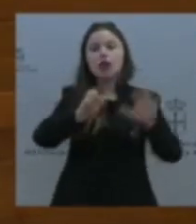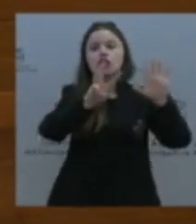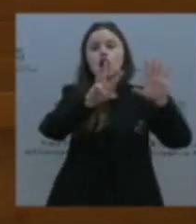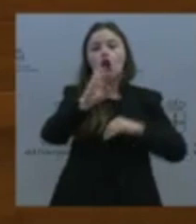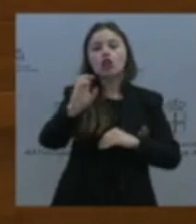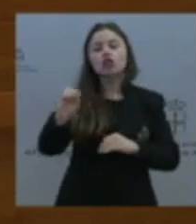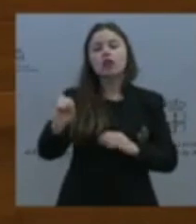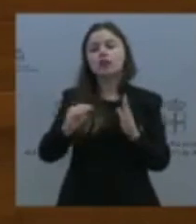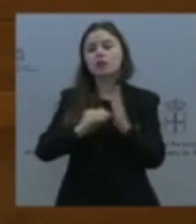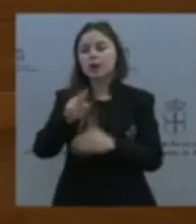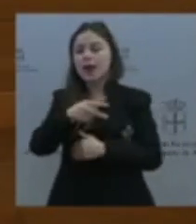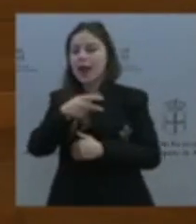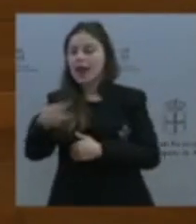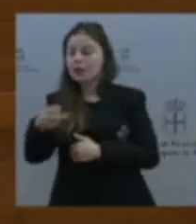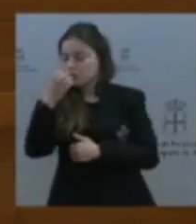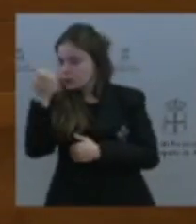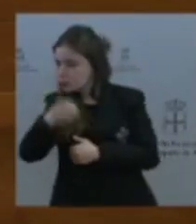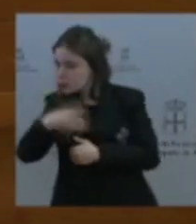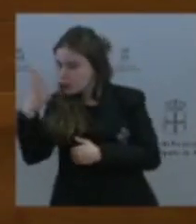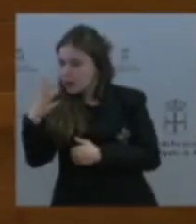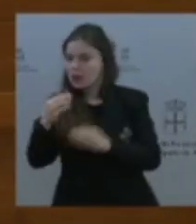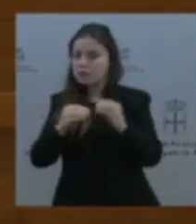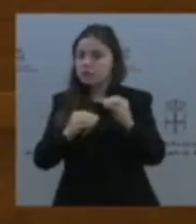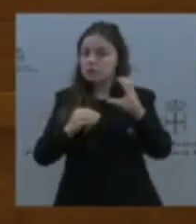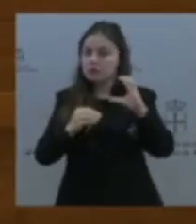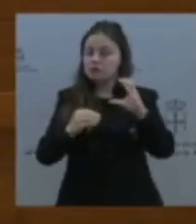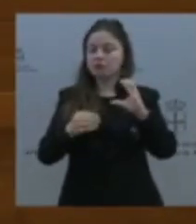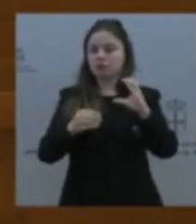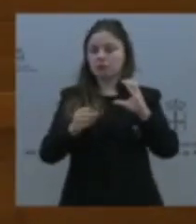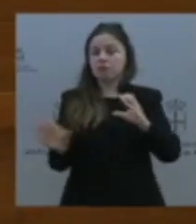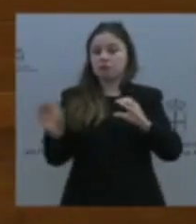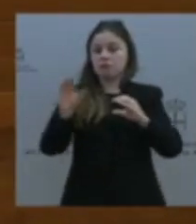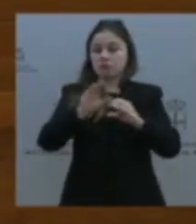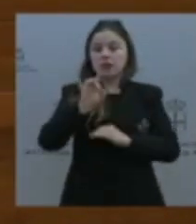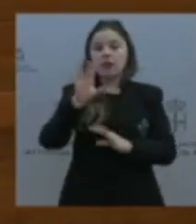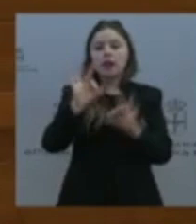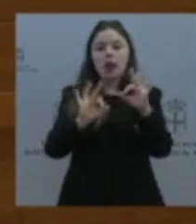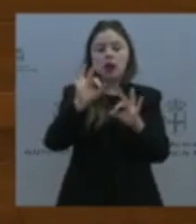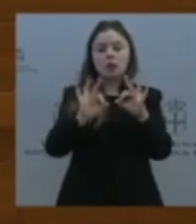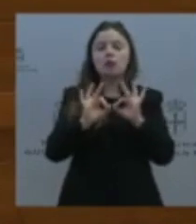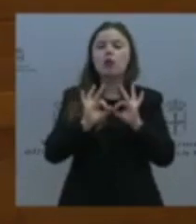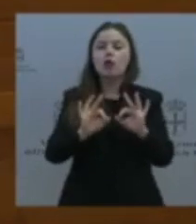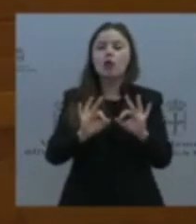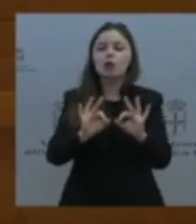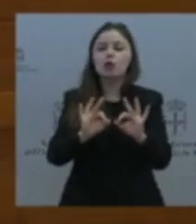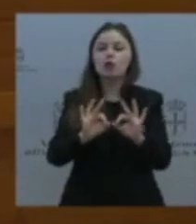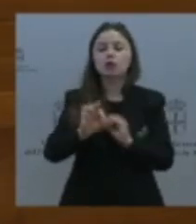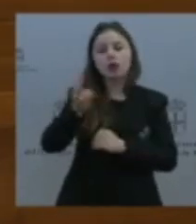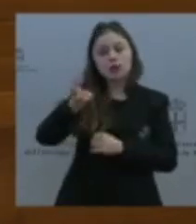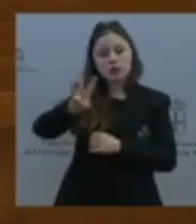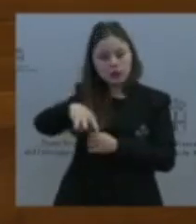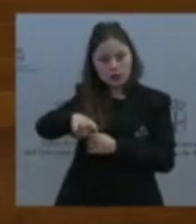para aumentar la prestación en un 15% durante los próximos 3 meses a través de ayudas